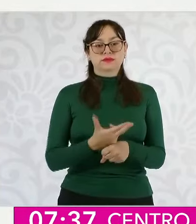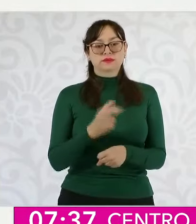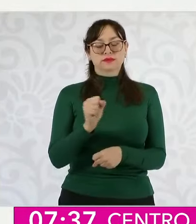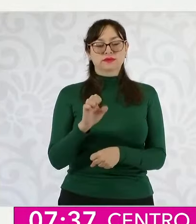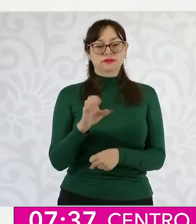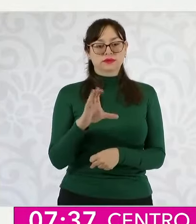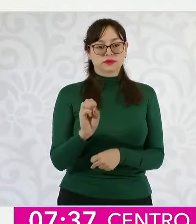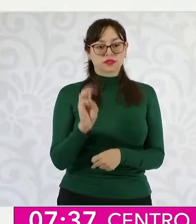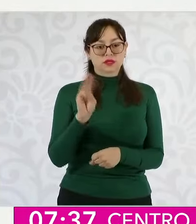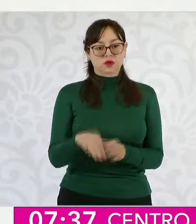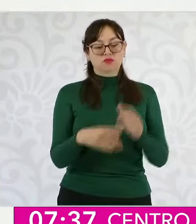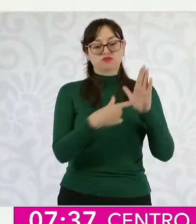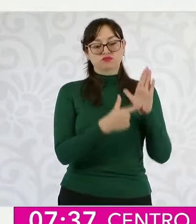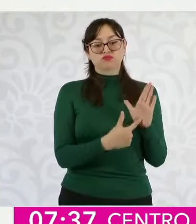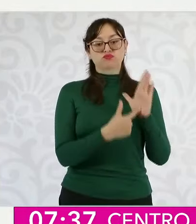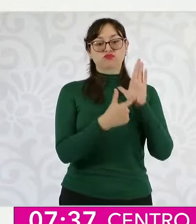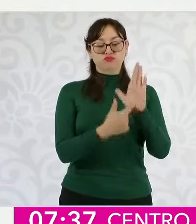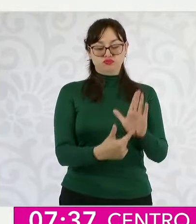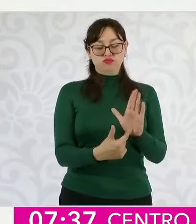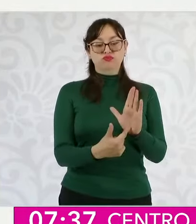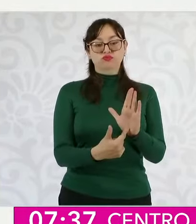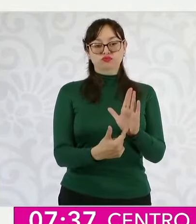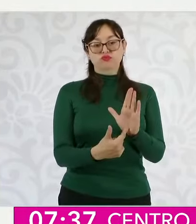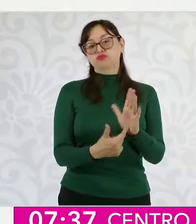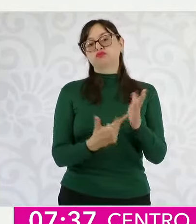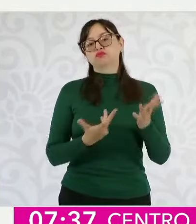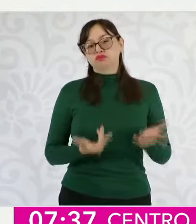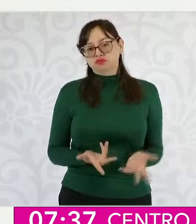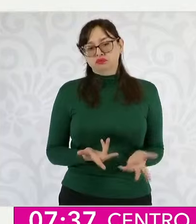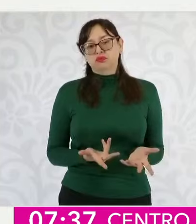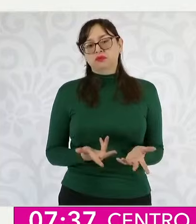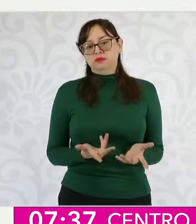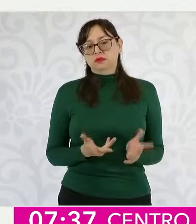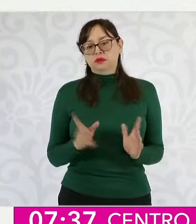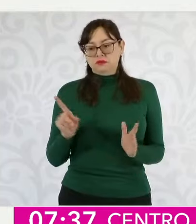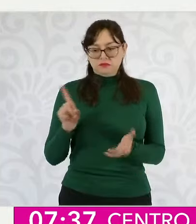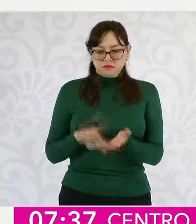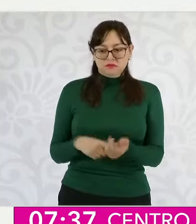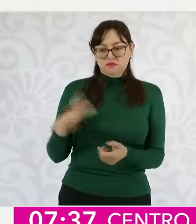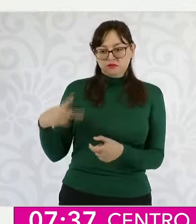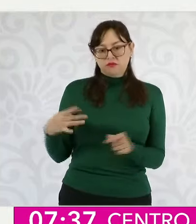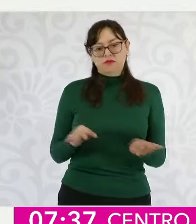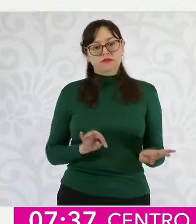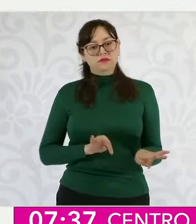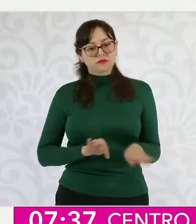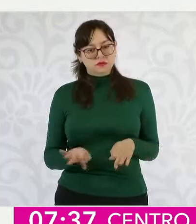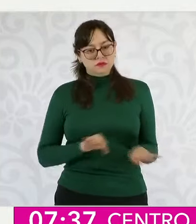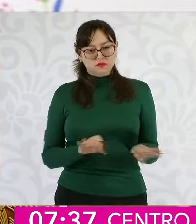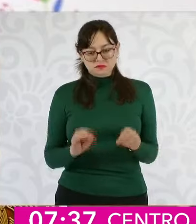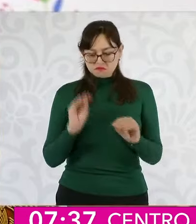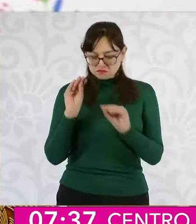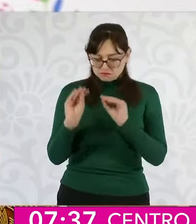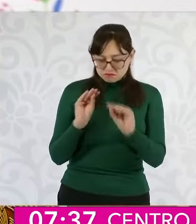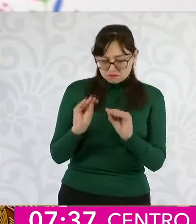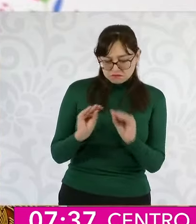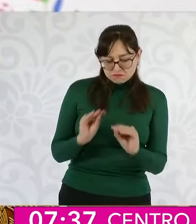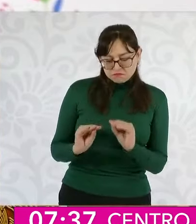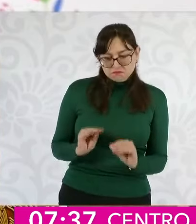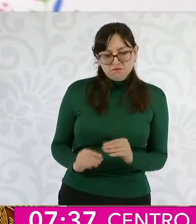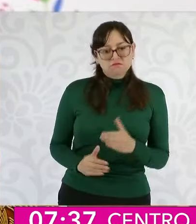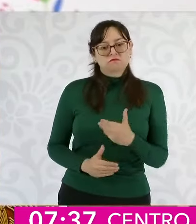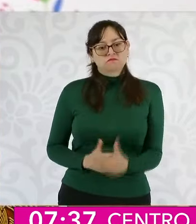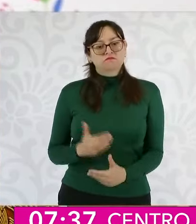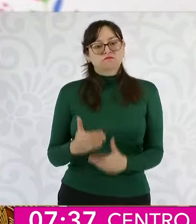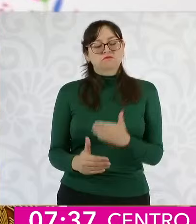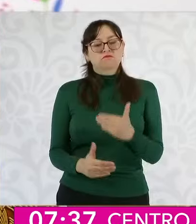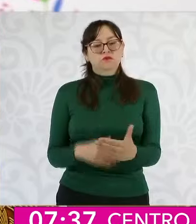presentar un ejercicio que ha estado realizando la Secretaría de Economía, un avance